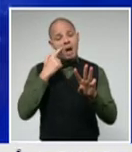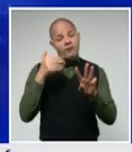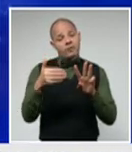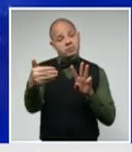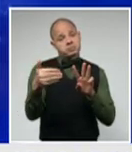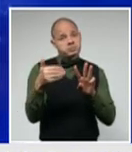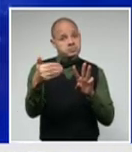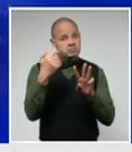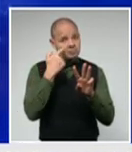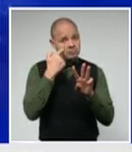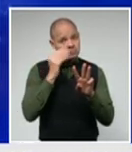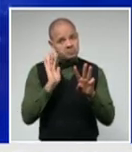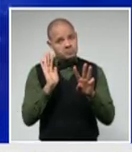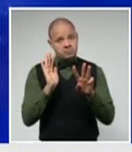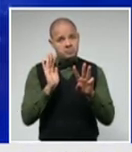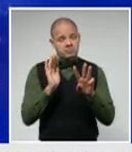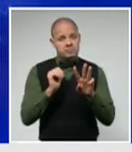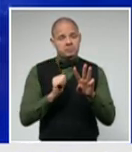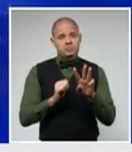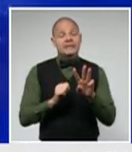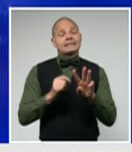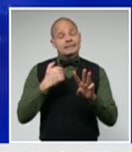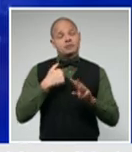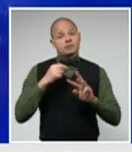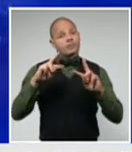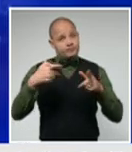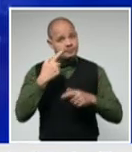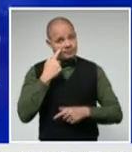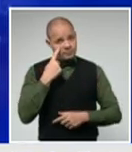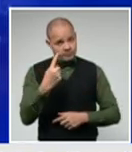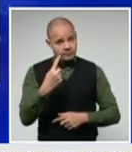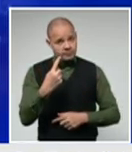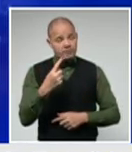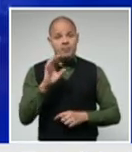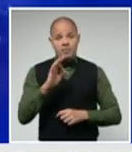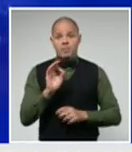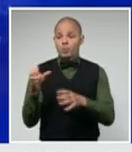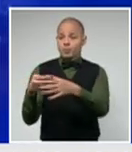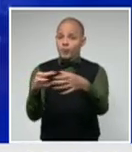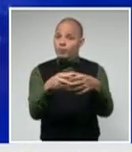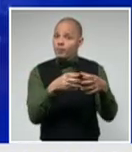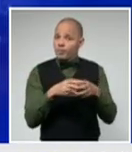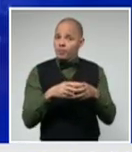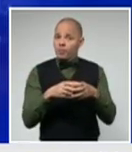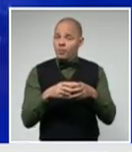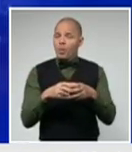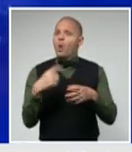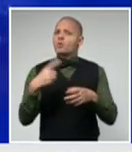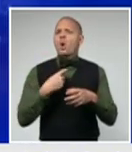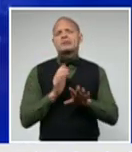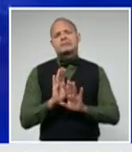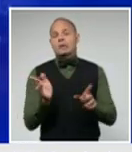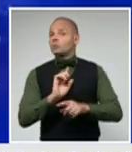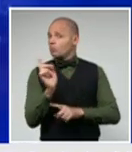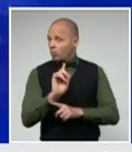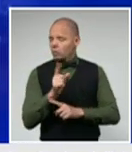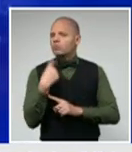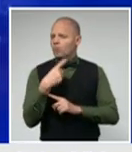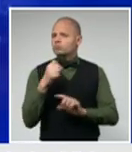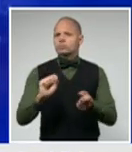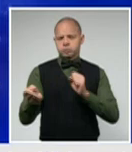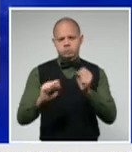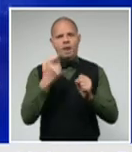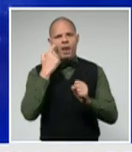complejidades mayores que tiene, y reitero, en los 3 se trabaja para lograr estudiar el máximo de